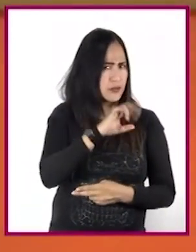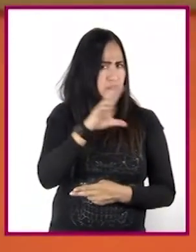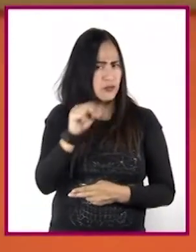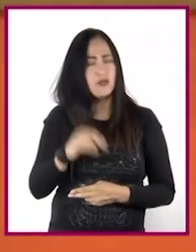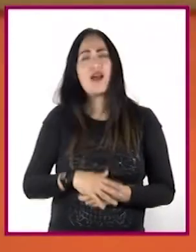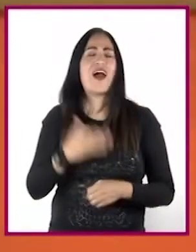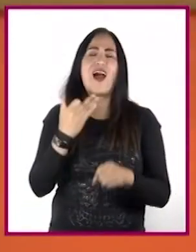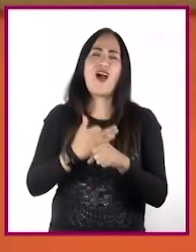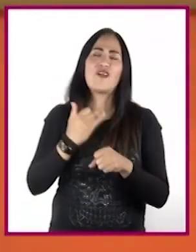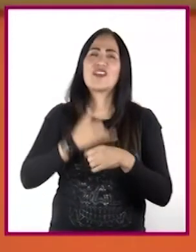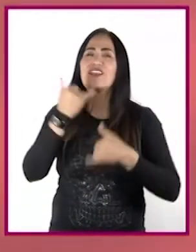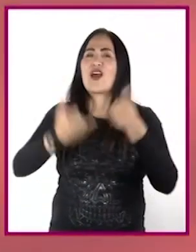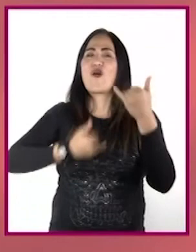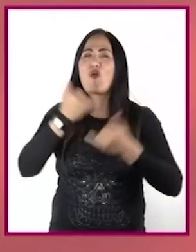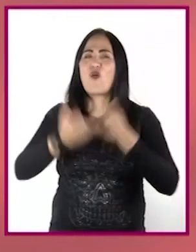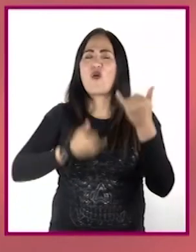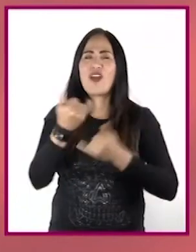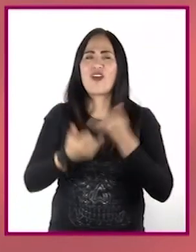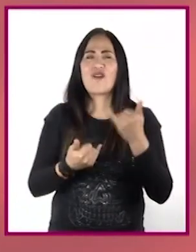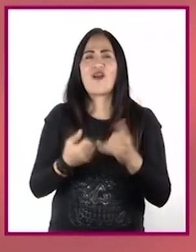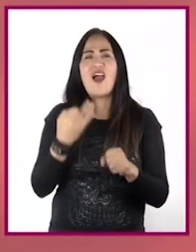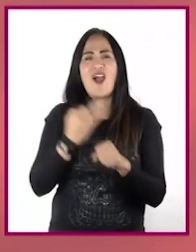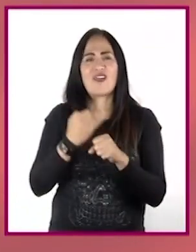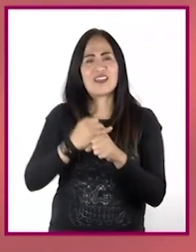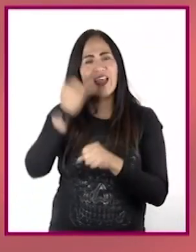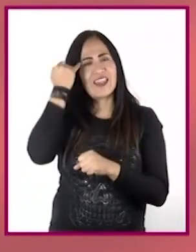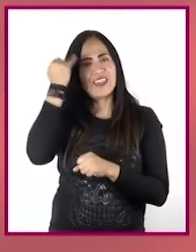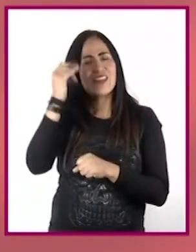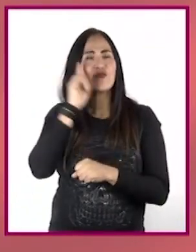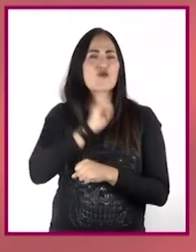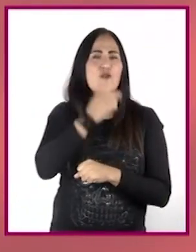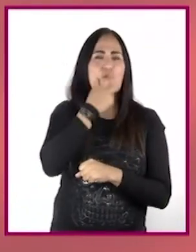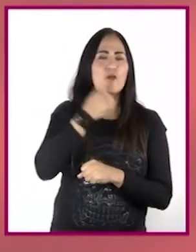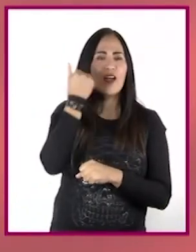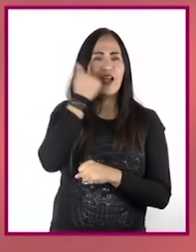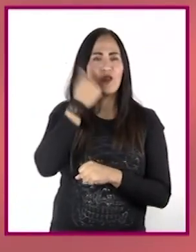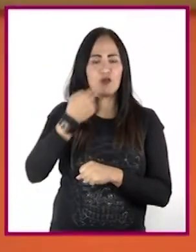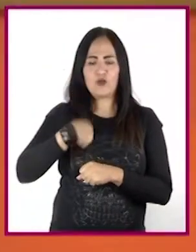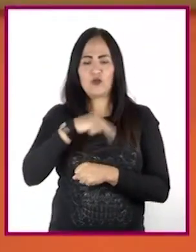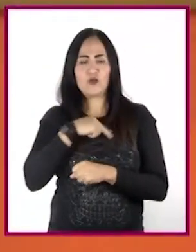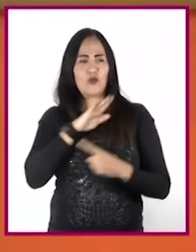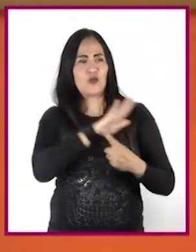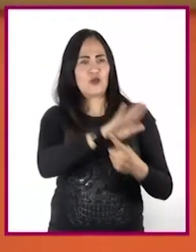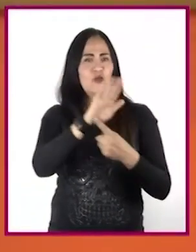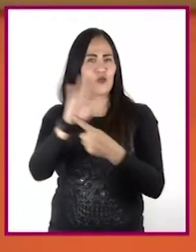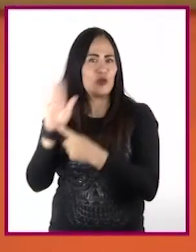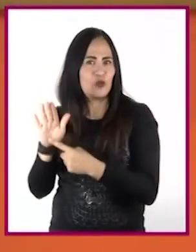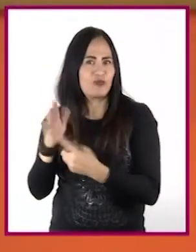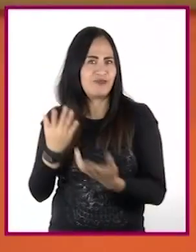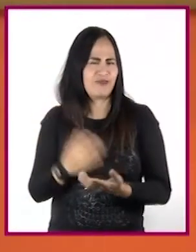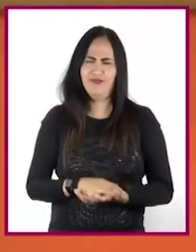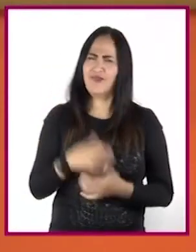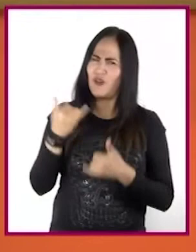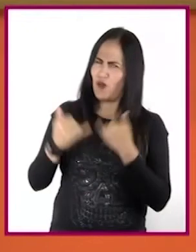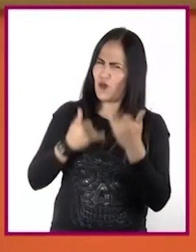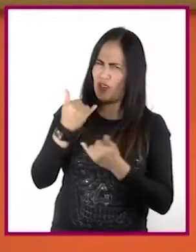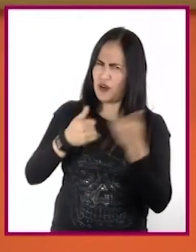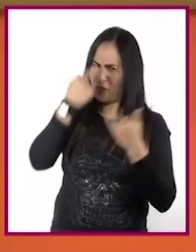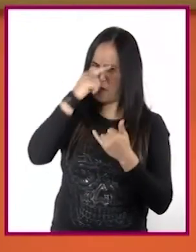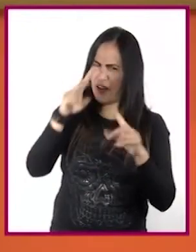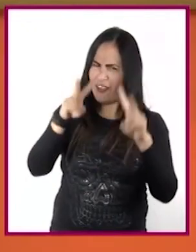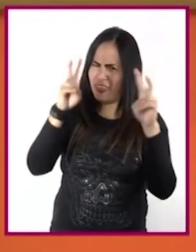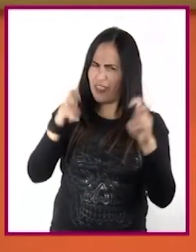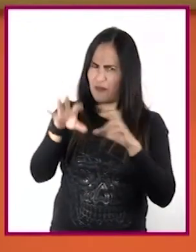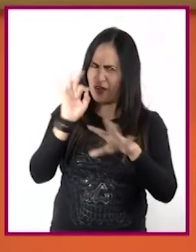juego para darle ideas a las alumnas y alumnos allá en casa. ¿Un juego para seleccionar